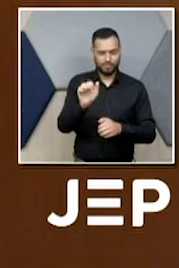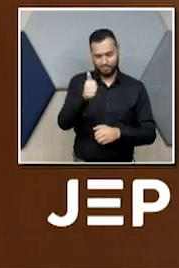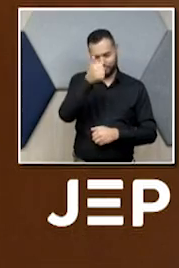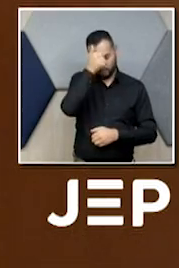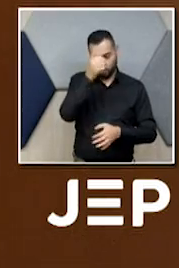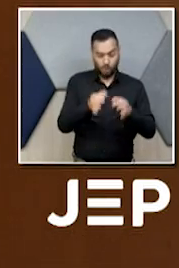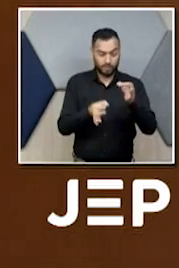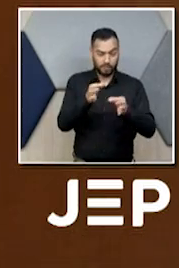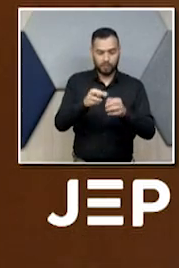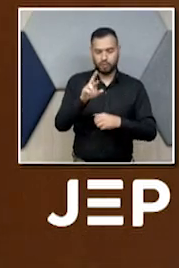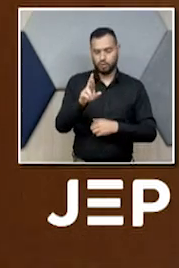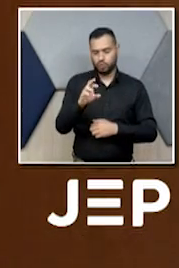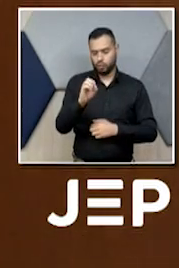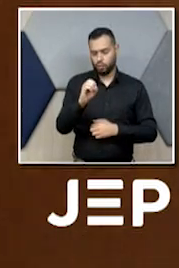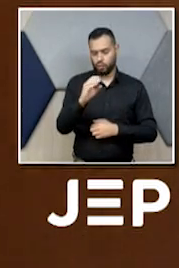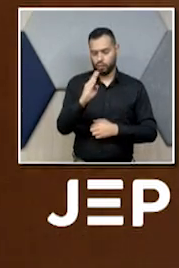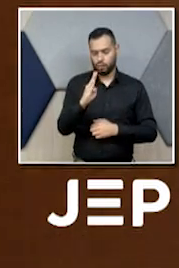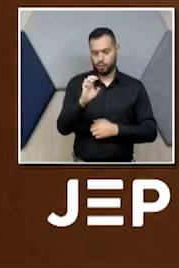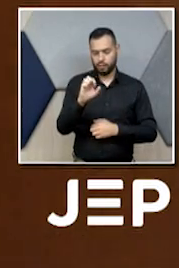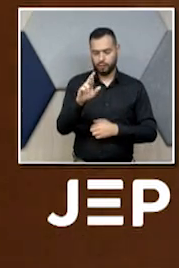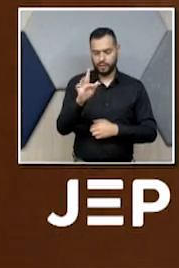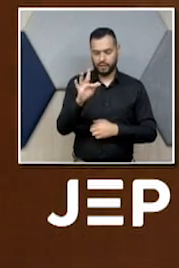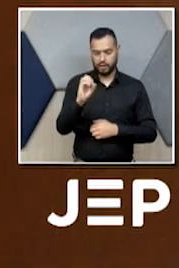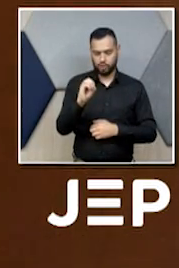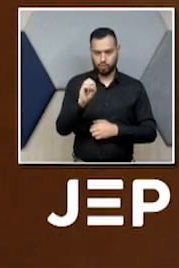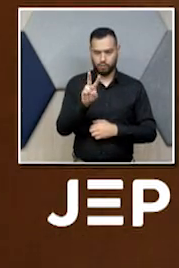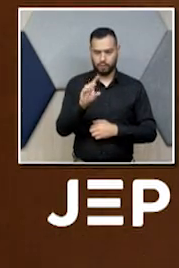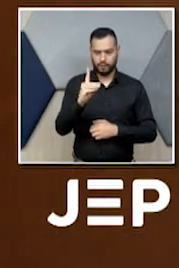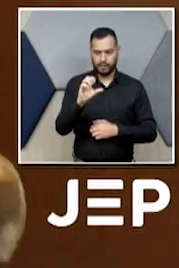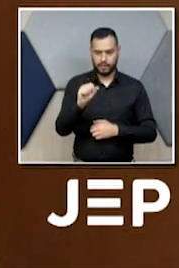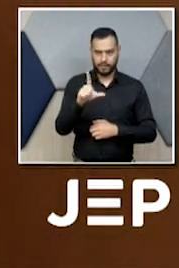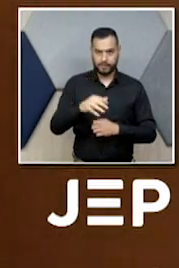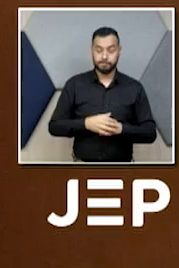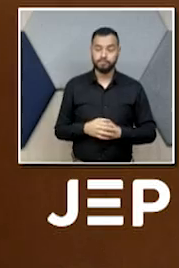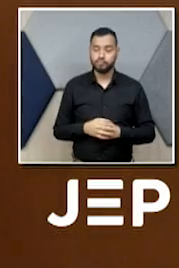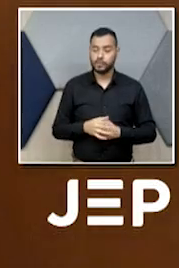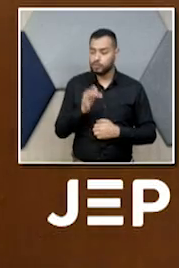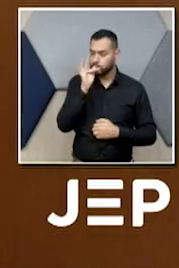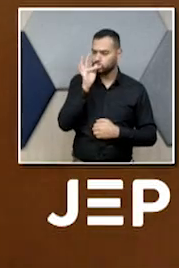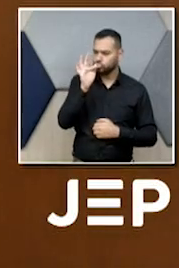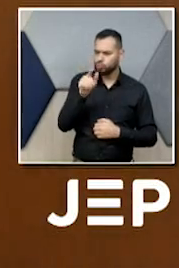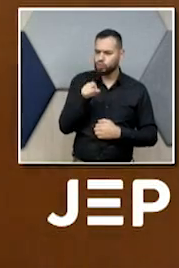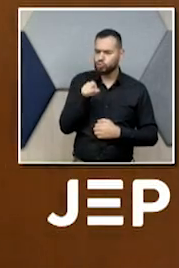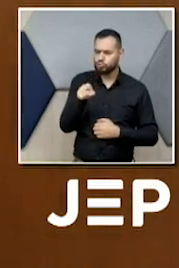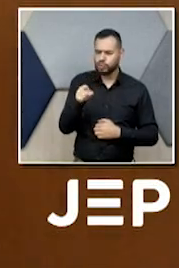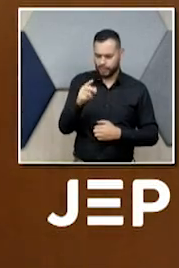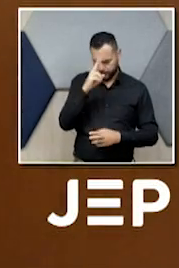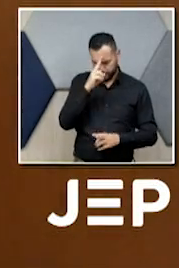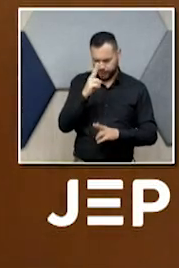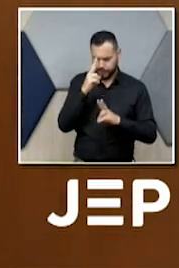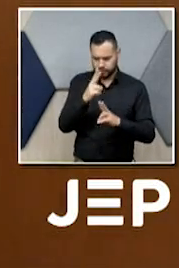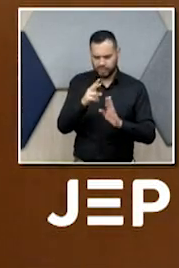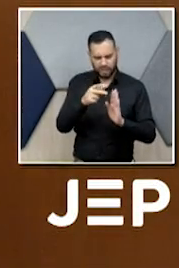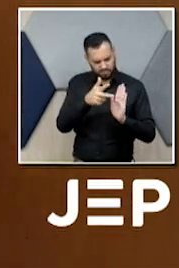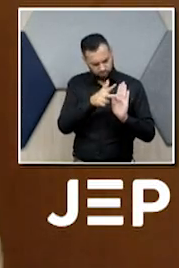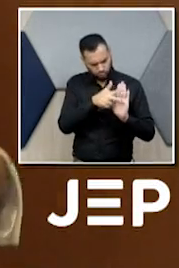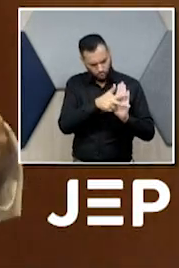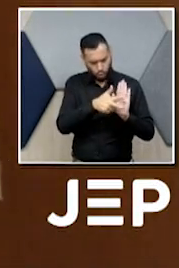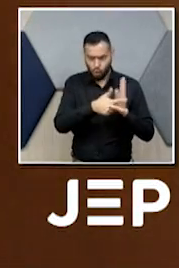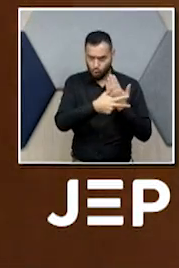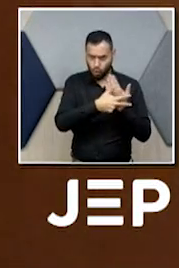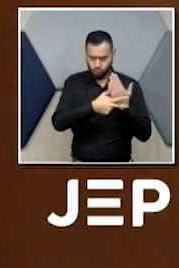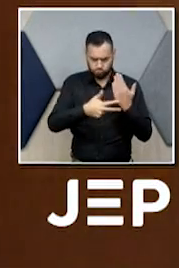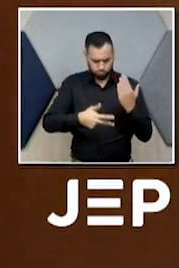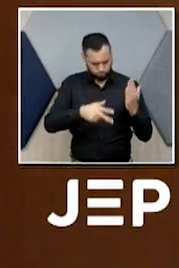Vidal López. ¿Jura usted respetar y cumplir la Constitución y las leyes